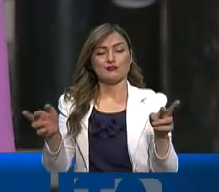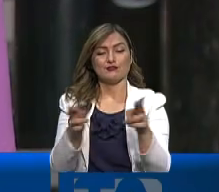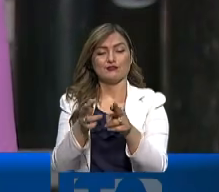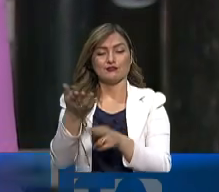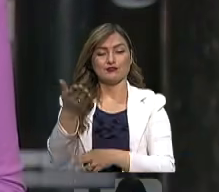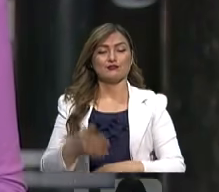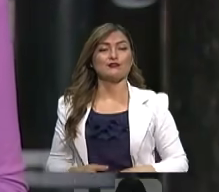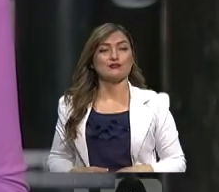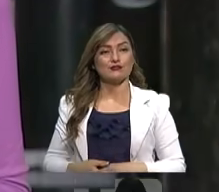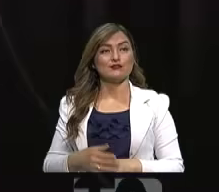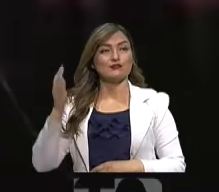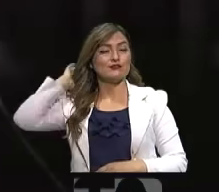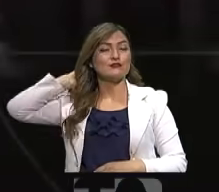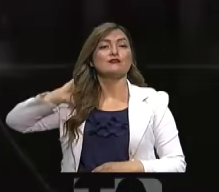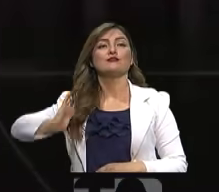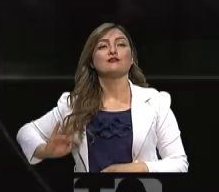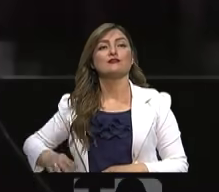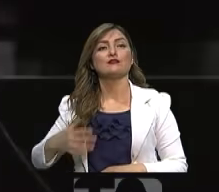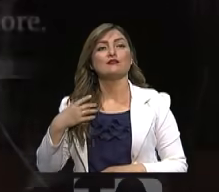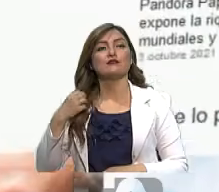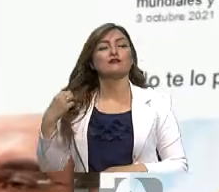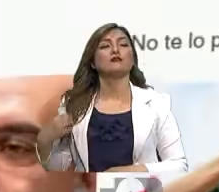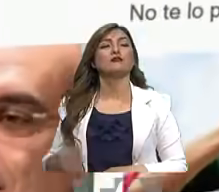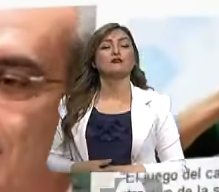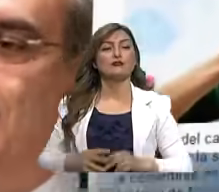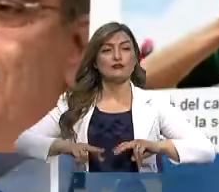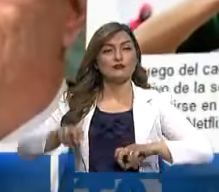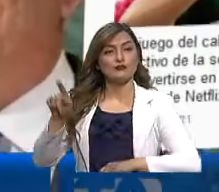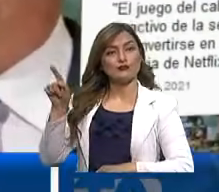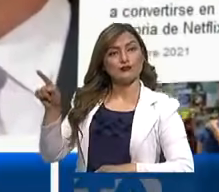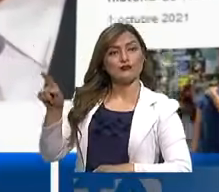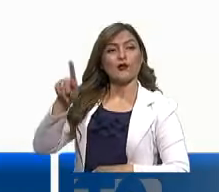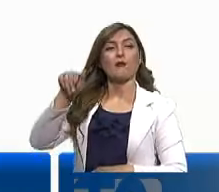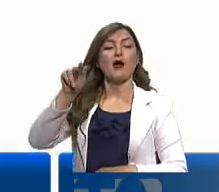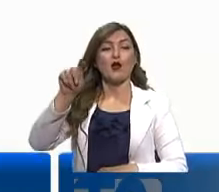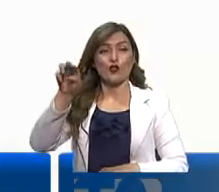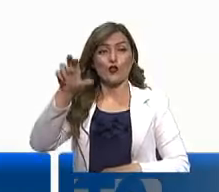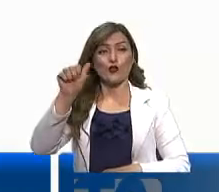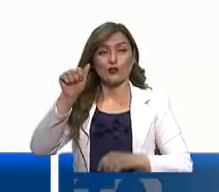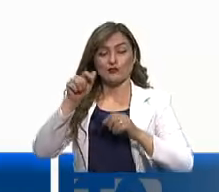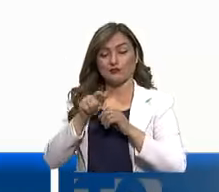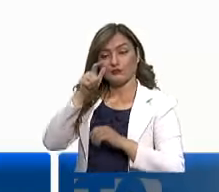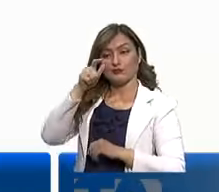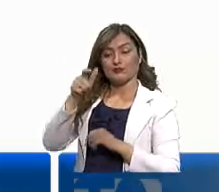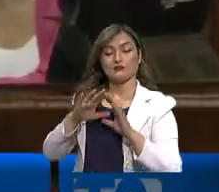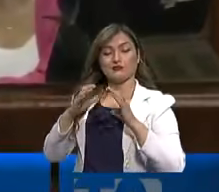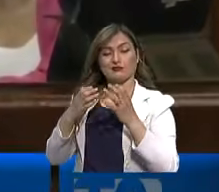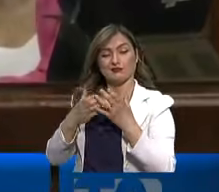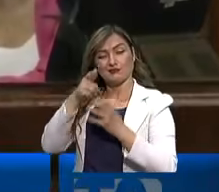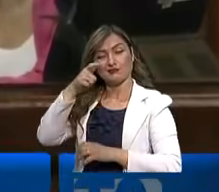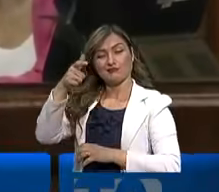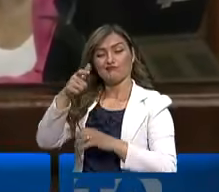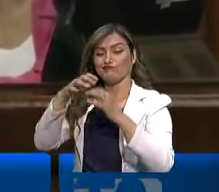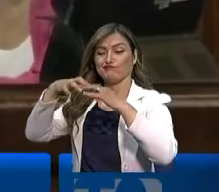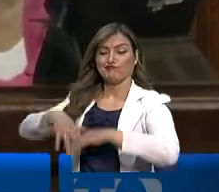preparado el siguiente reportaje. La investigación sobre los Pandora Papers en la Comisión de Fiscalización se cayó una vez